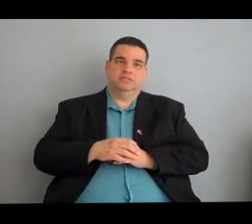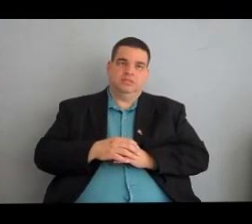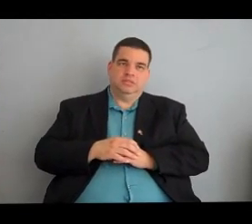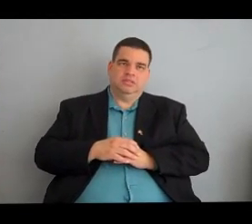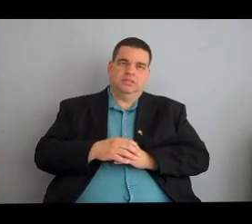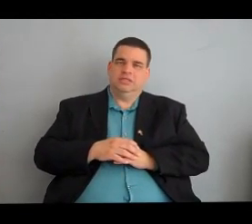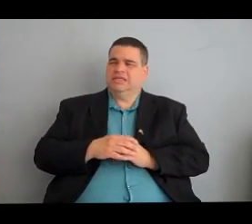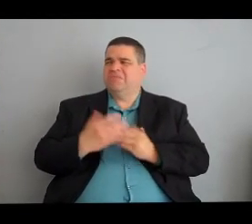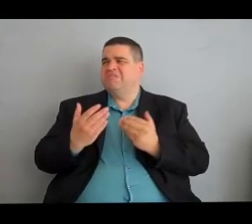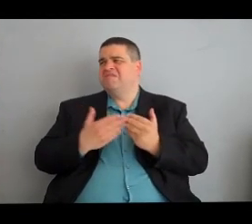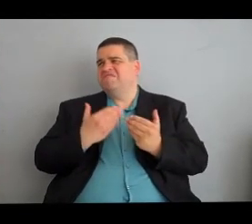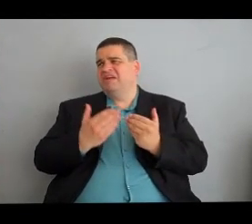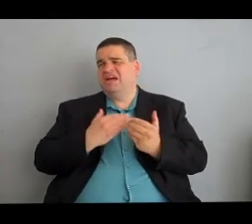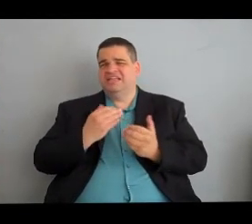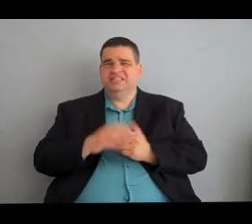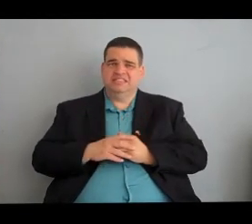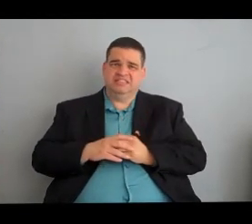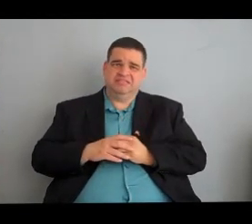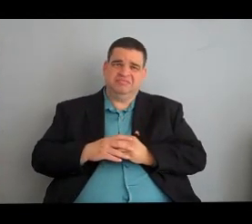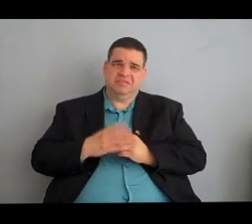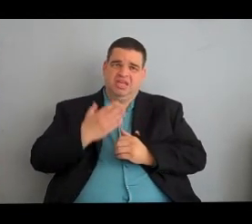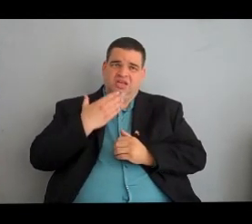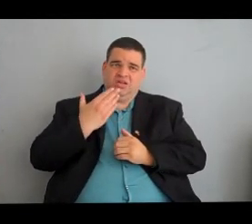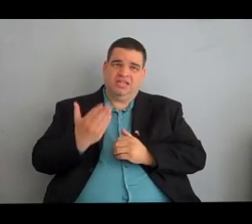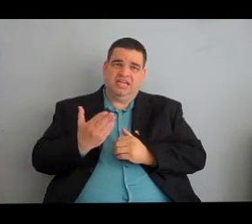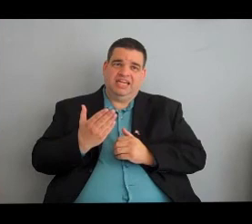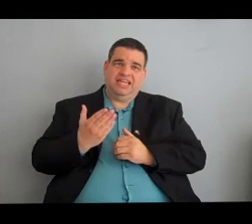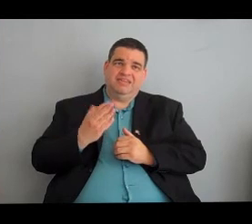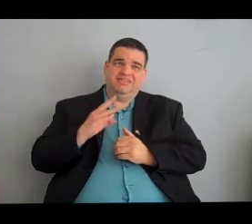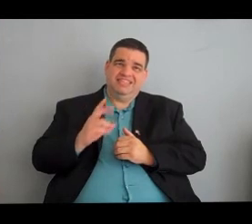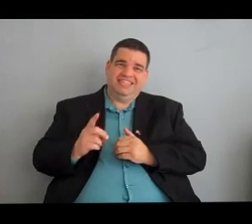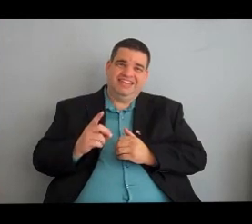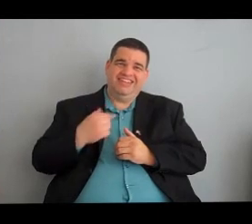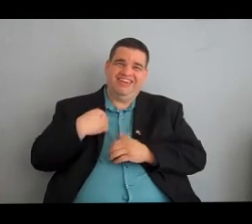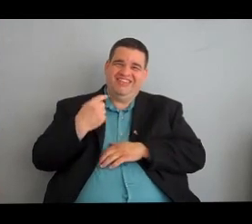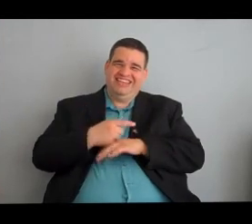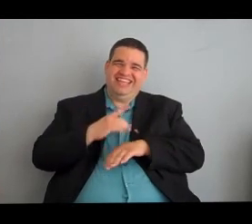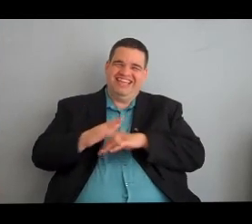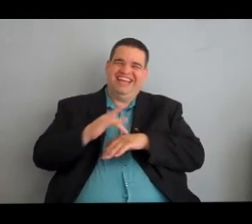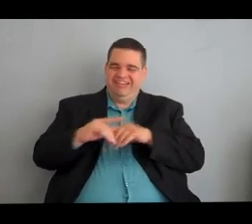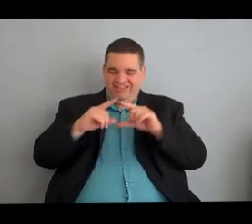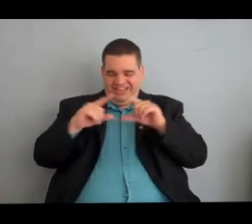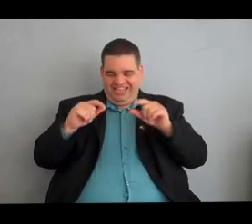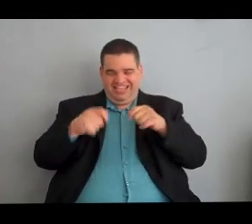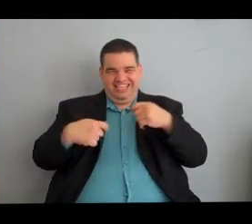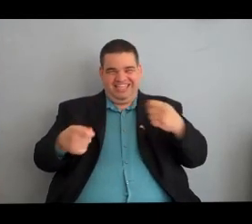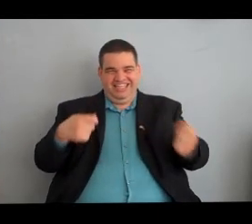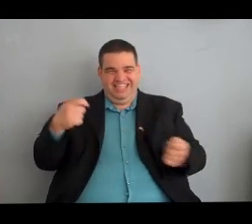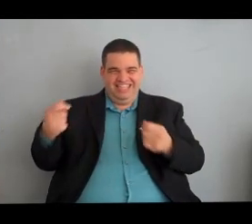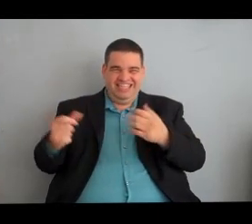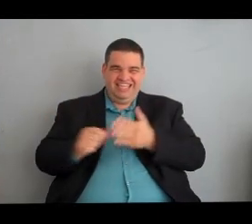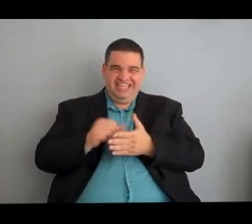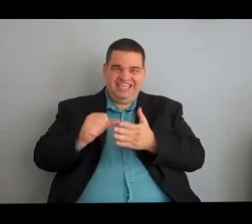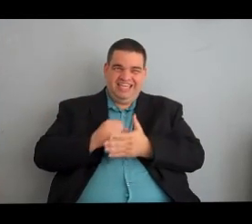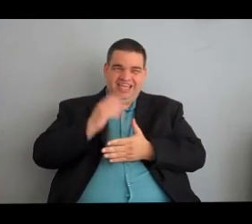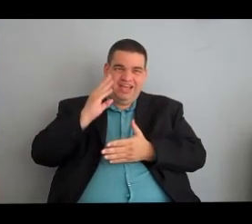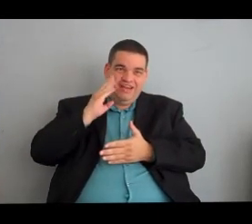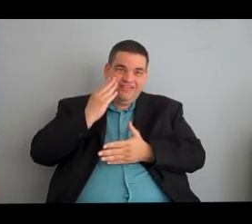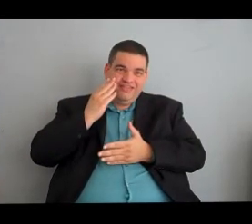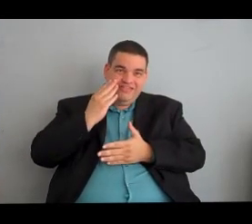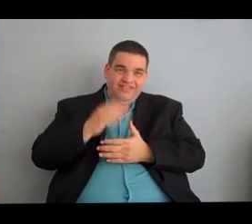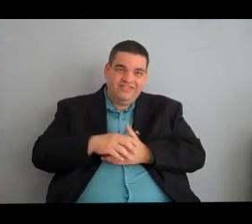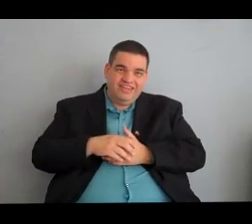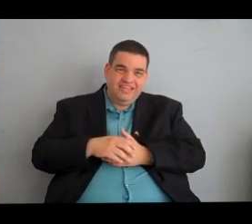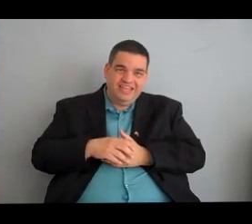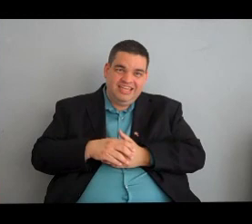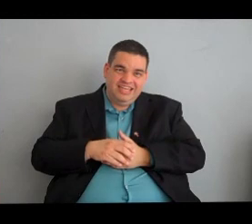fechas disponibles. Fechas disponibles y tarjetas. Y tarjetas. ¿No tiene página en Facebook? A repartir. Sí, no, Cándido pero Reyes. Yo tengo. Cándido